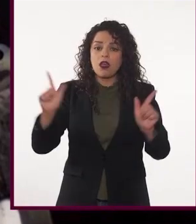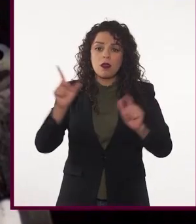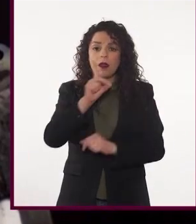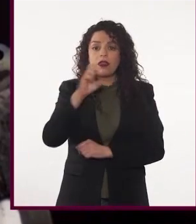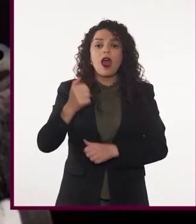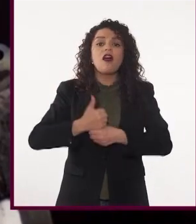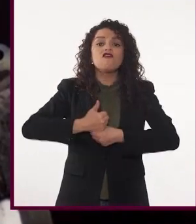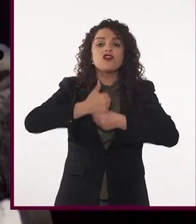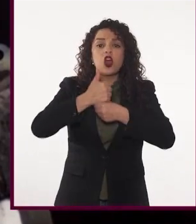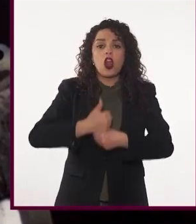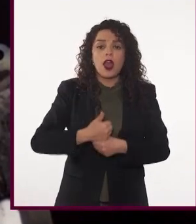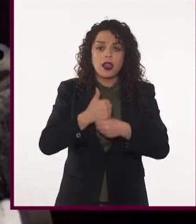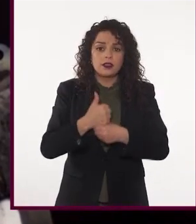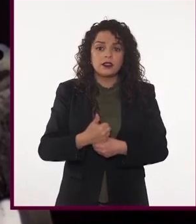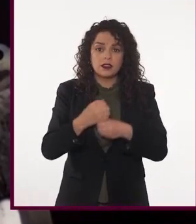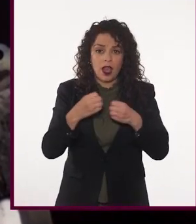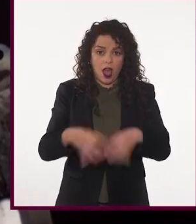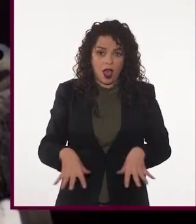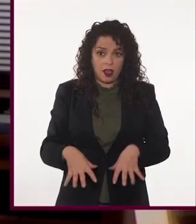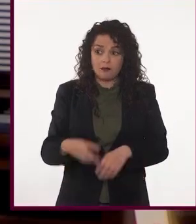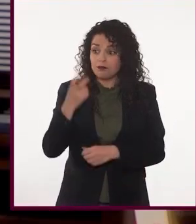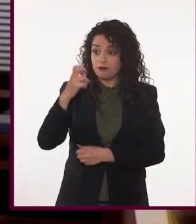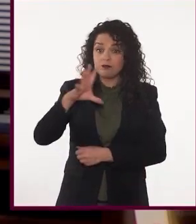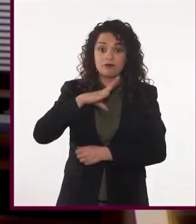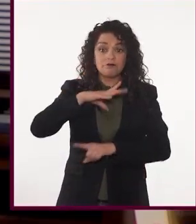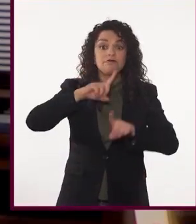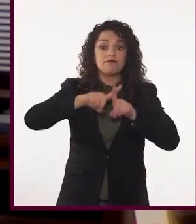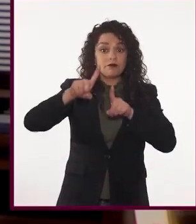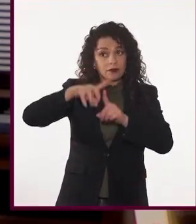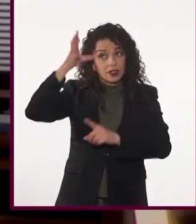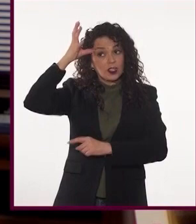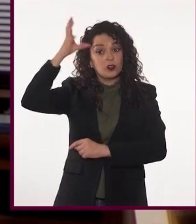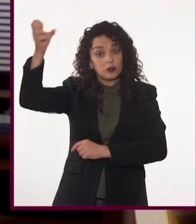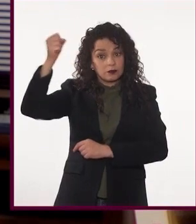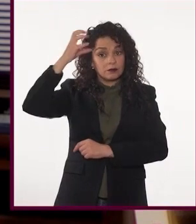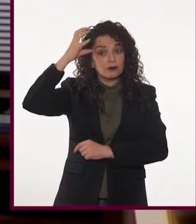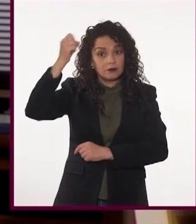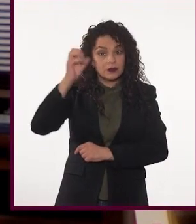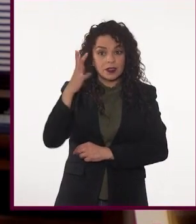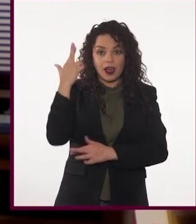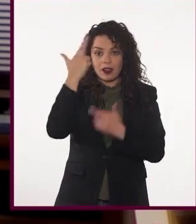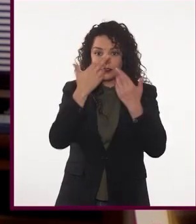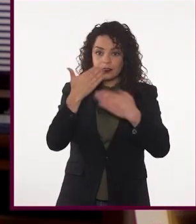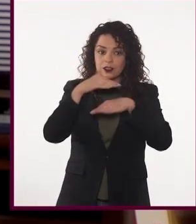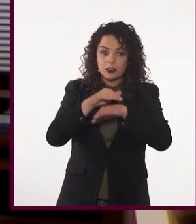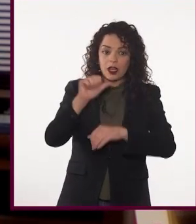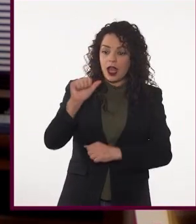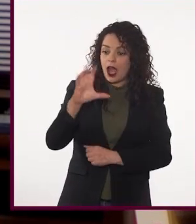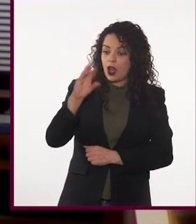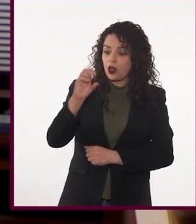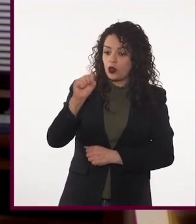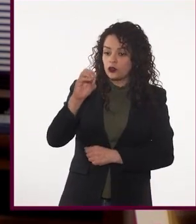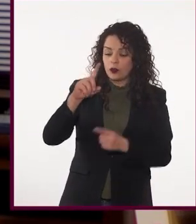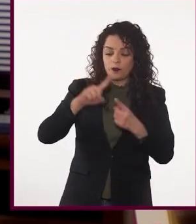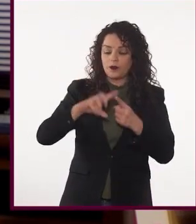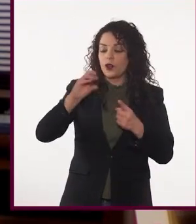las Mujeres a una Vida Libre de Violencia. Y ahí ya se recogen varios de los conceptos que hemos revisado sobre el acoso y el